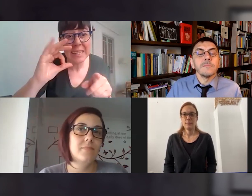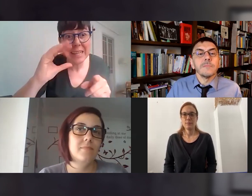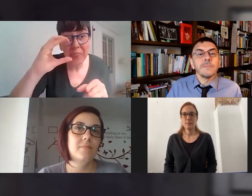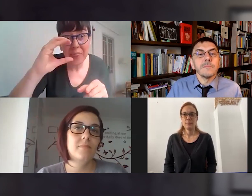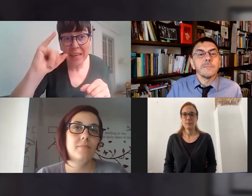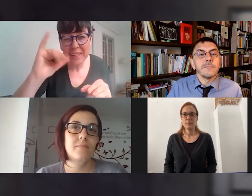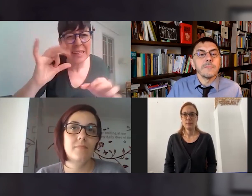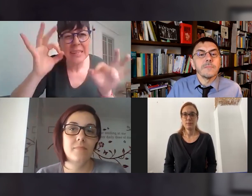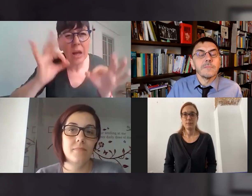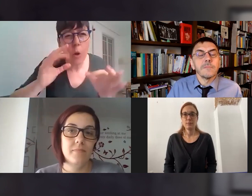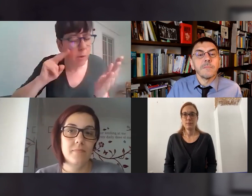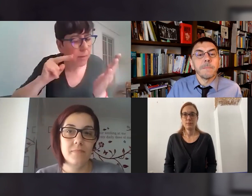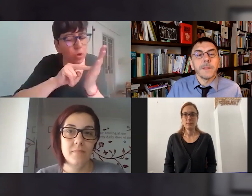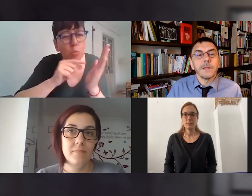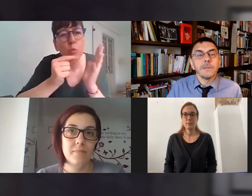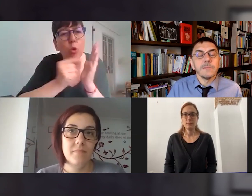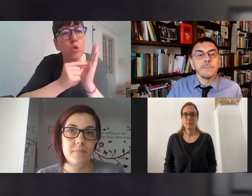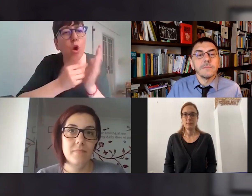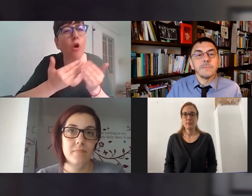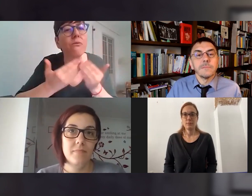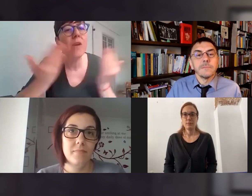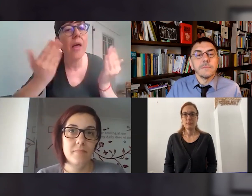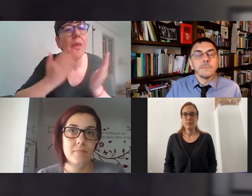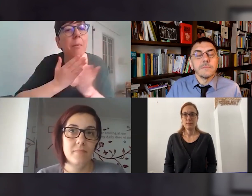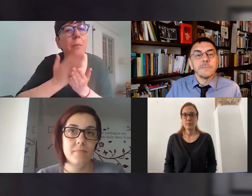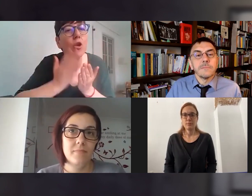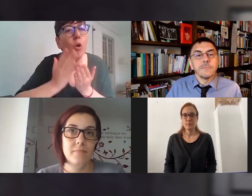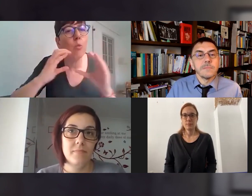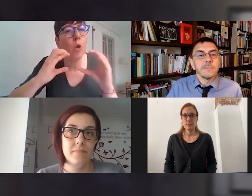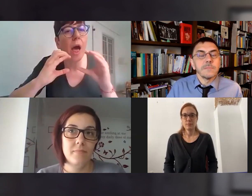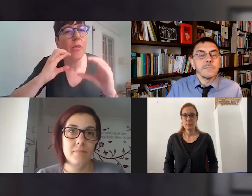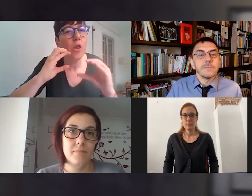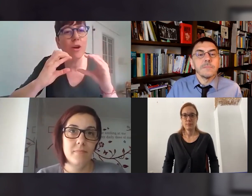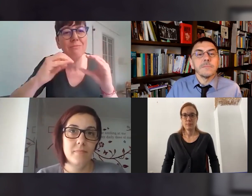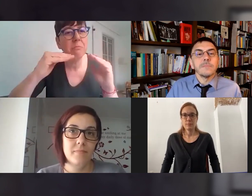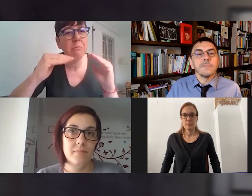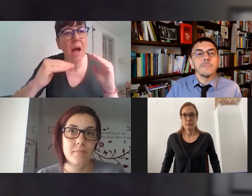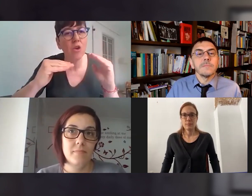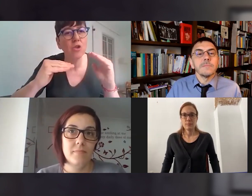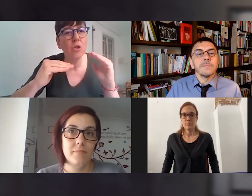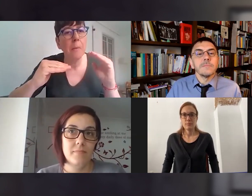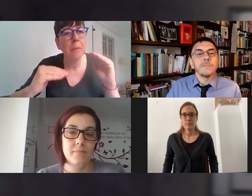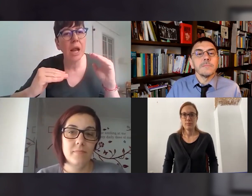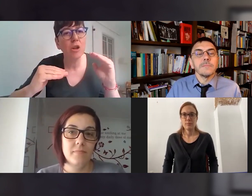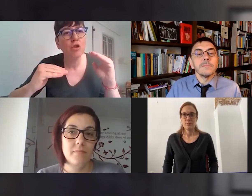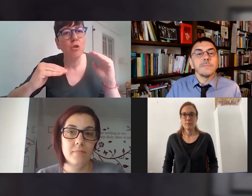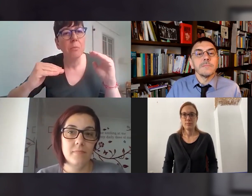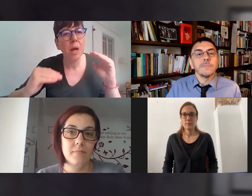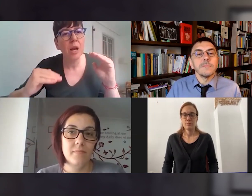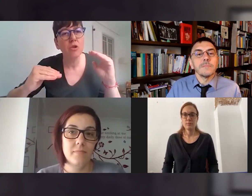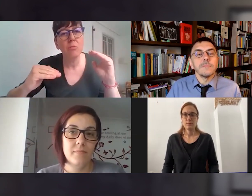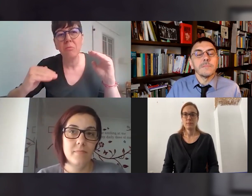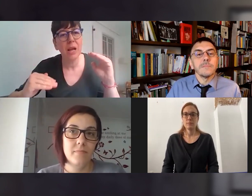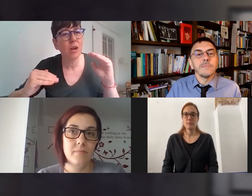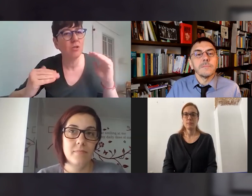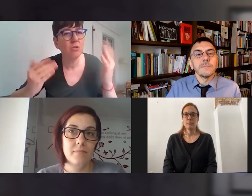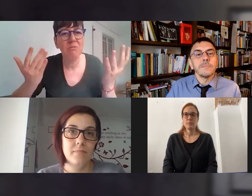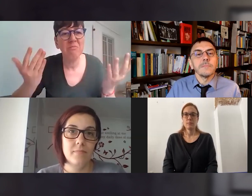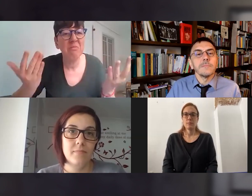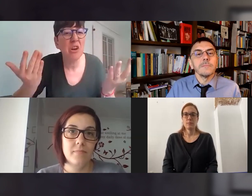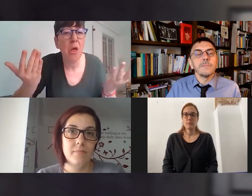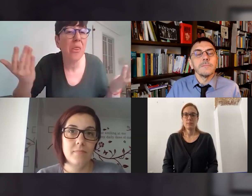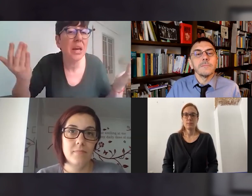que, por ejemplo, lo que has comentado del CSI, yo creo que los medios de comunicación parece que hay